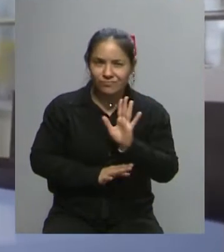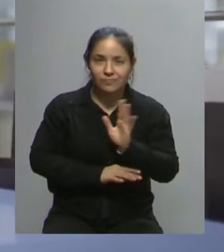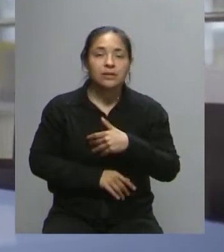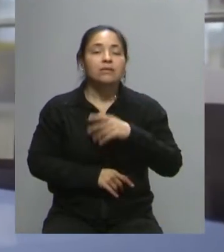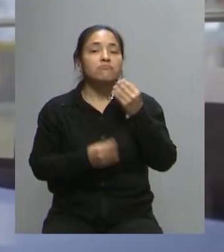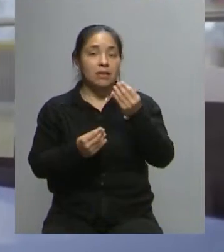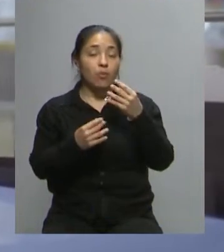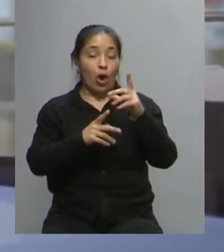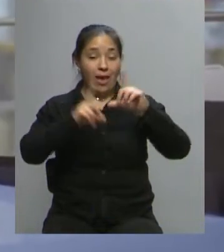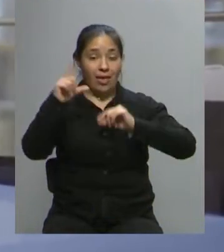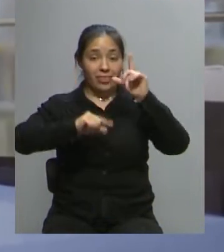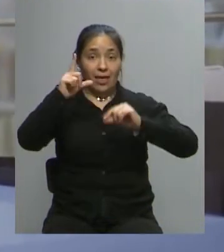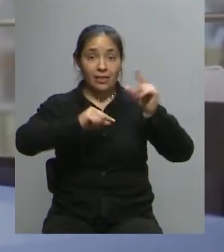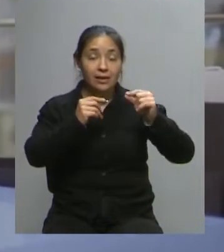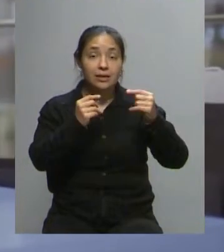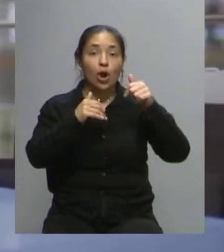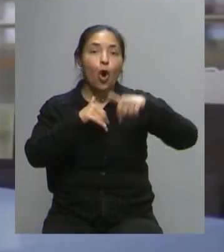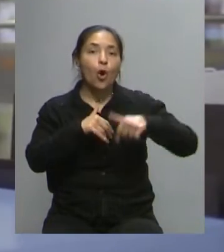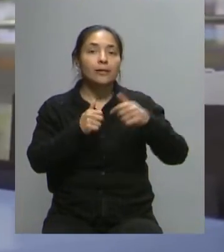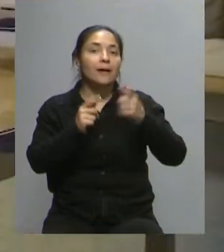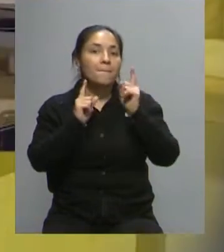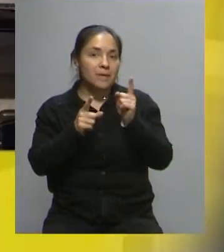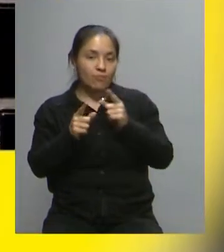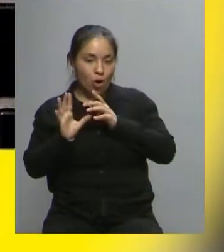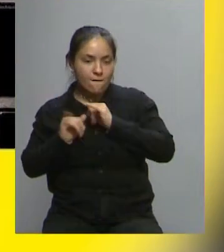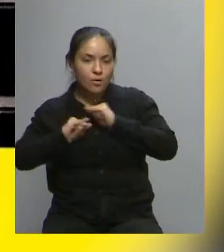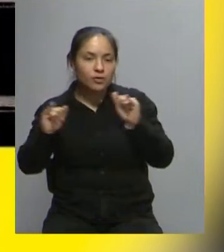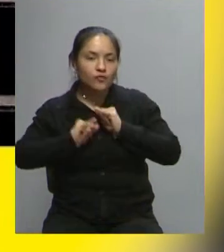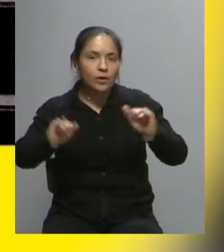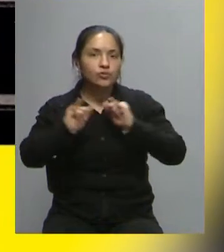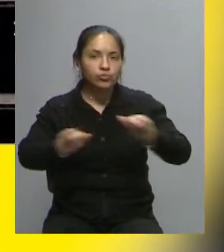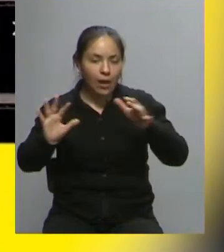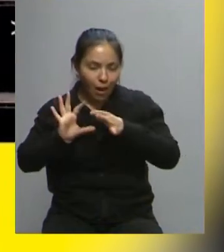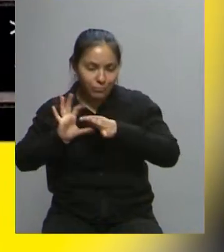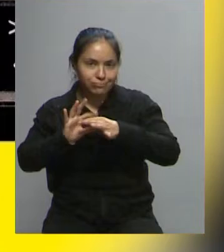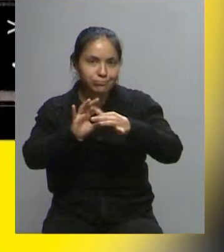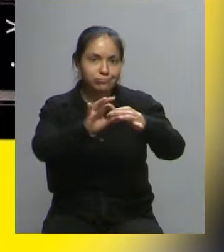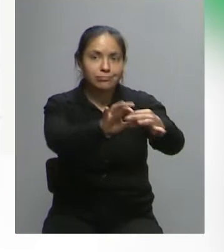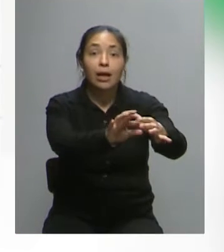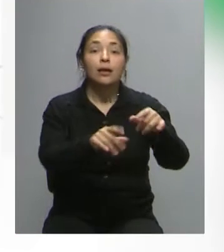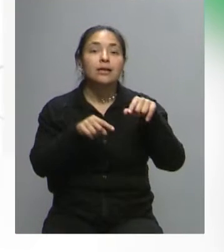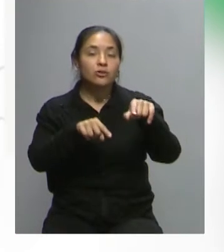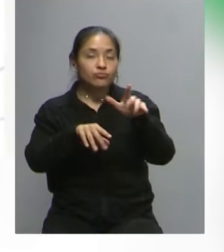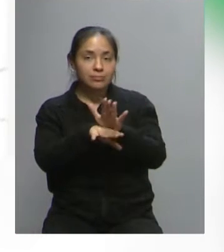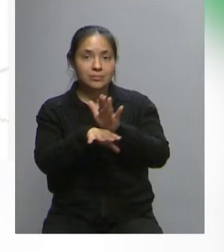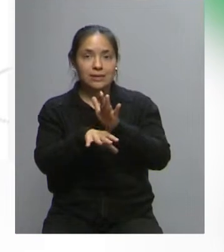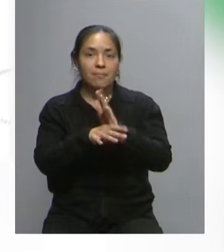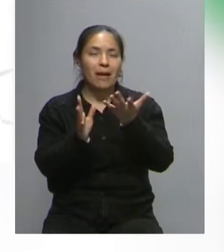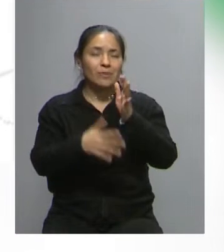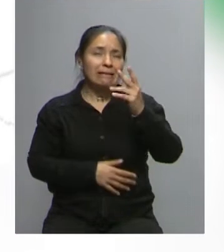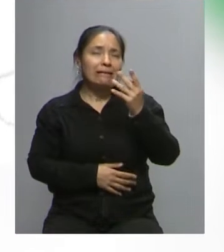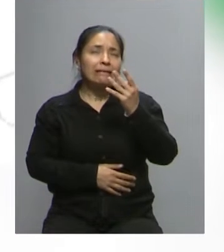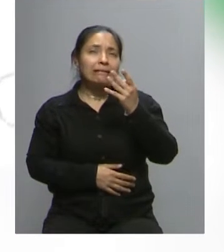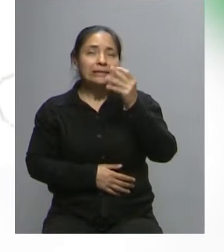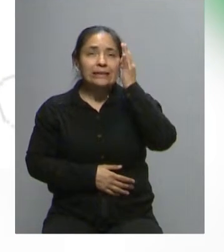de la estadística, o sea, muchos de los algoritmos que hoy se dicen que son de Machine Learning, en realidad pertenecían al corpus de la estadística hace por lo menos 30, 40 años, sino